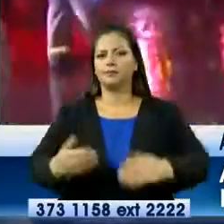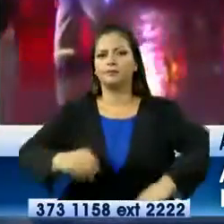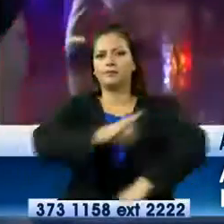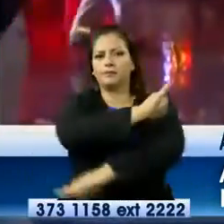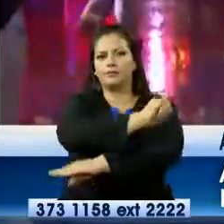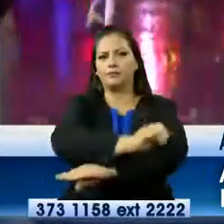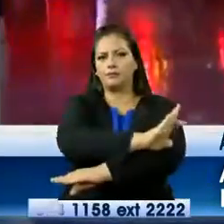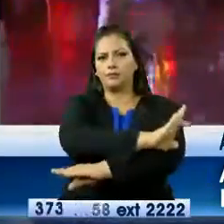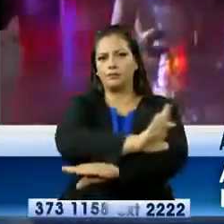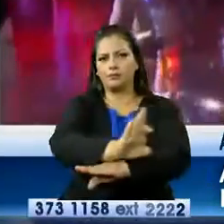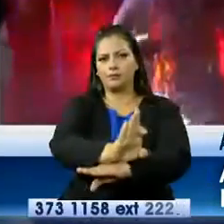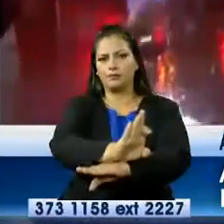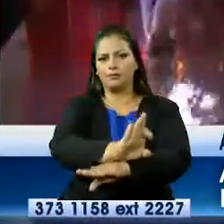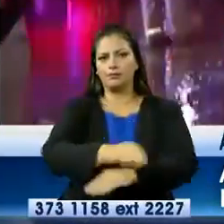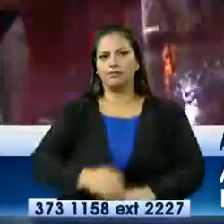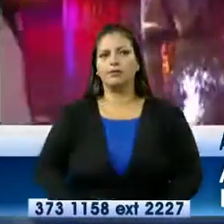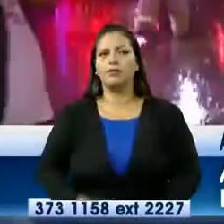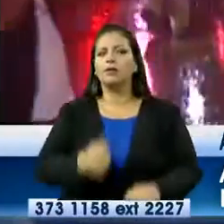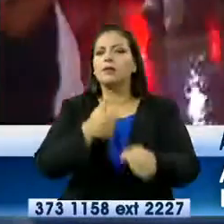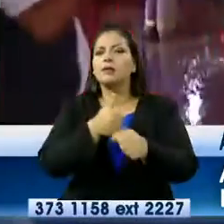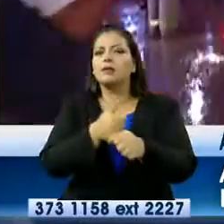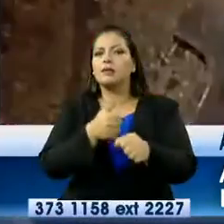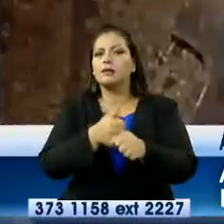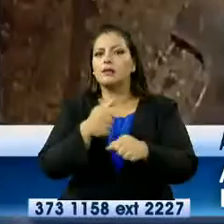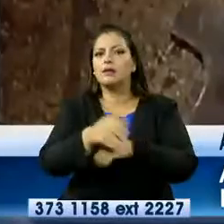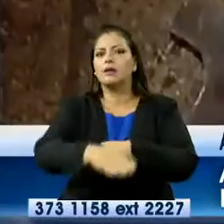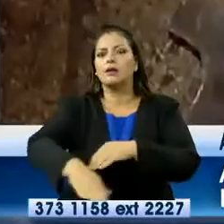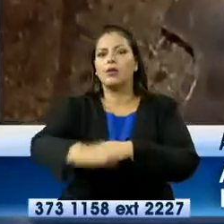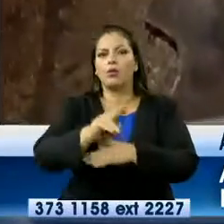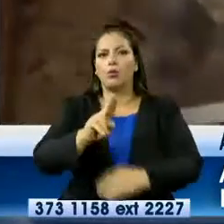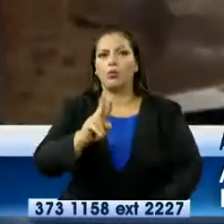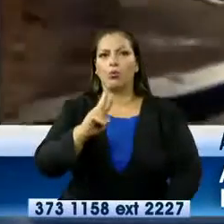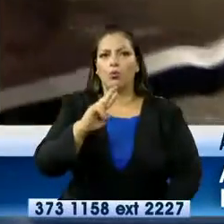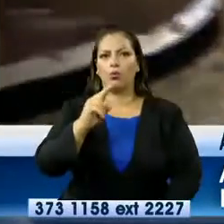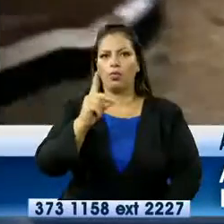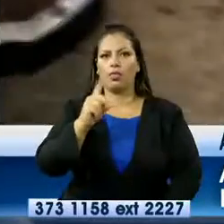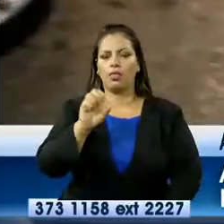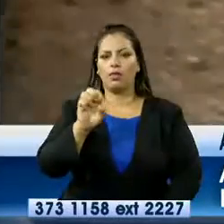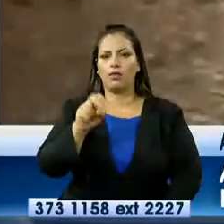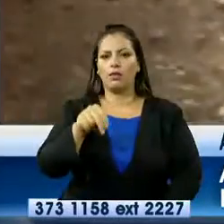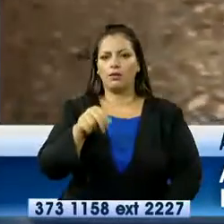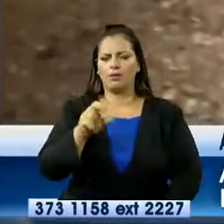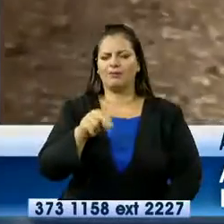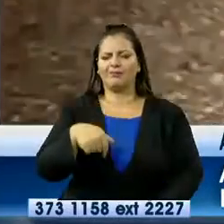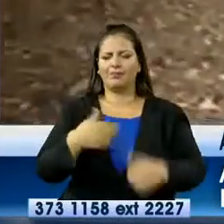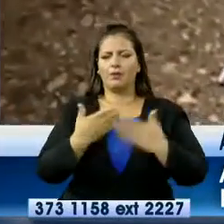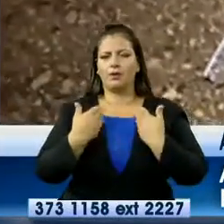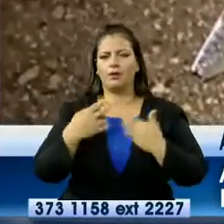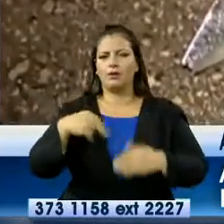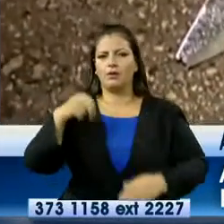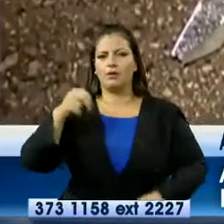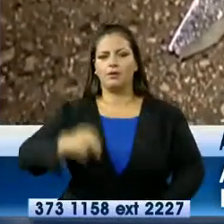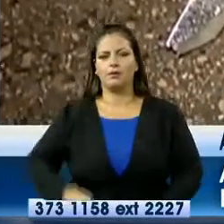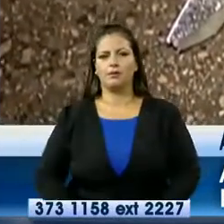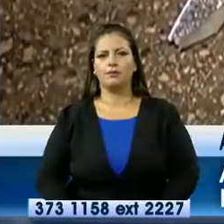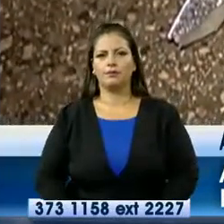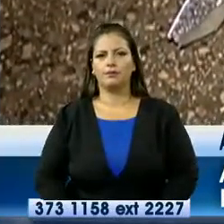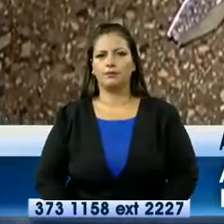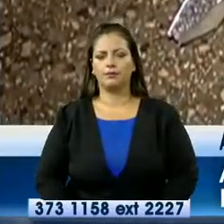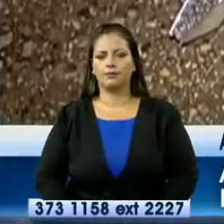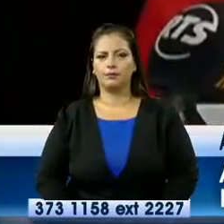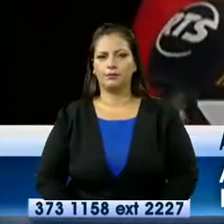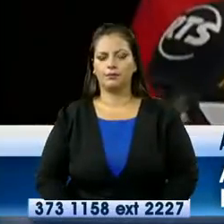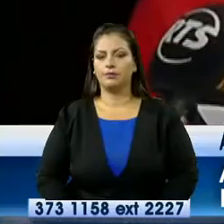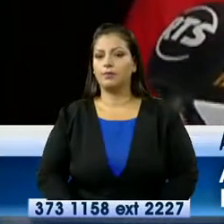Tanca Marengo, a la altura de la Ciudadela Urdenor, en el norte de Guayaquil. Supuestamente el señor aquí